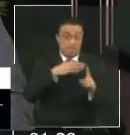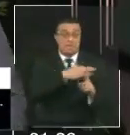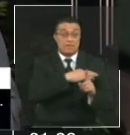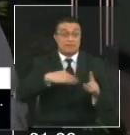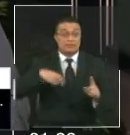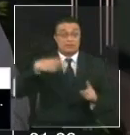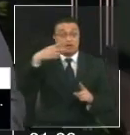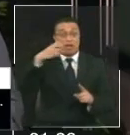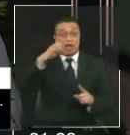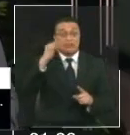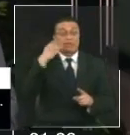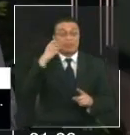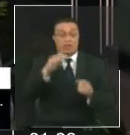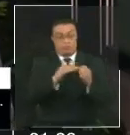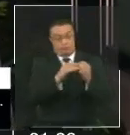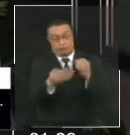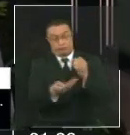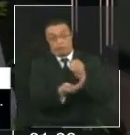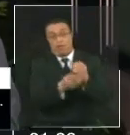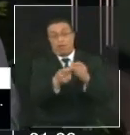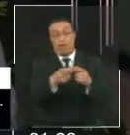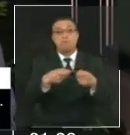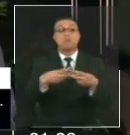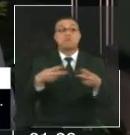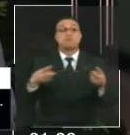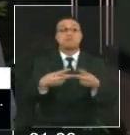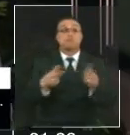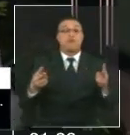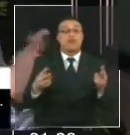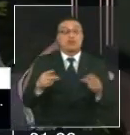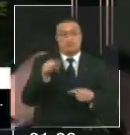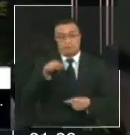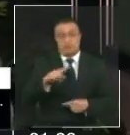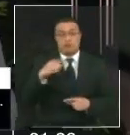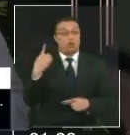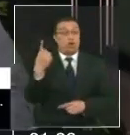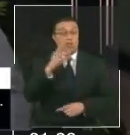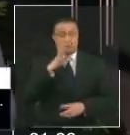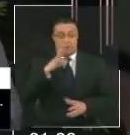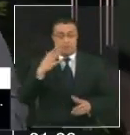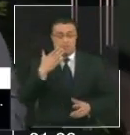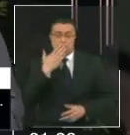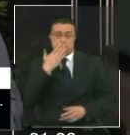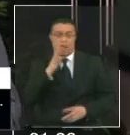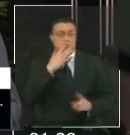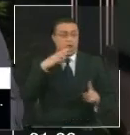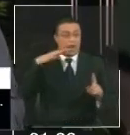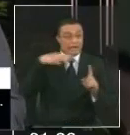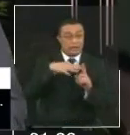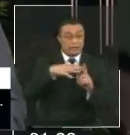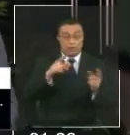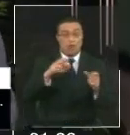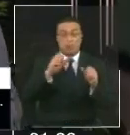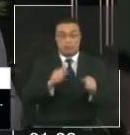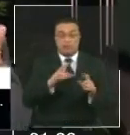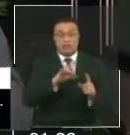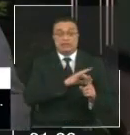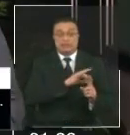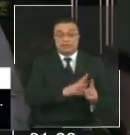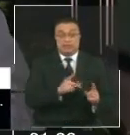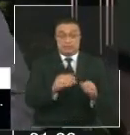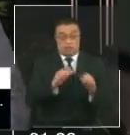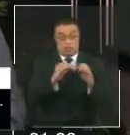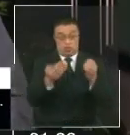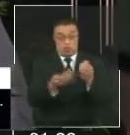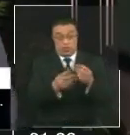de Hacienda son las finanzas públicas y creo que en esa materia nadie, ni el más acérrimo crítico, sostendría que en Chile las